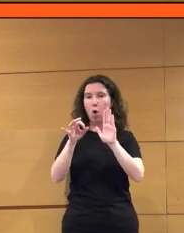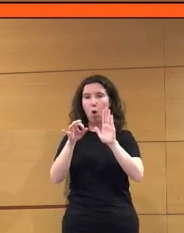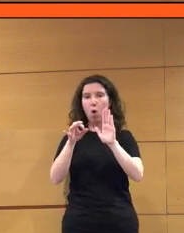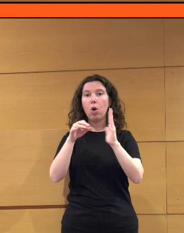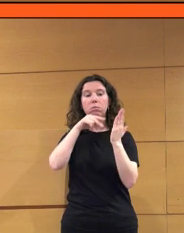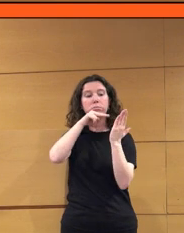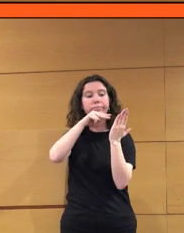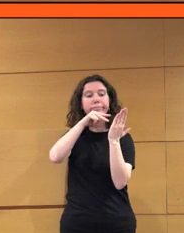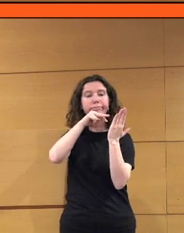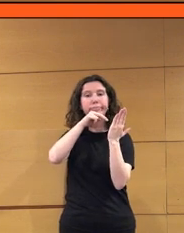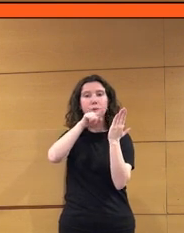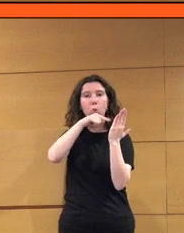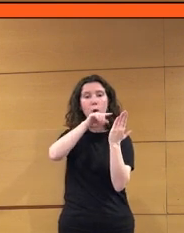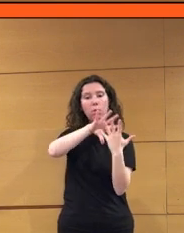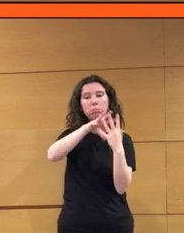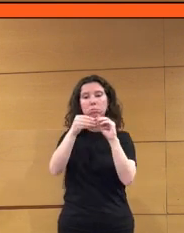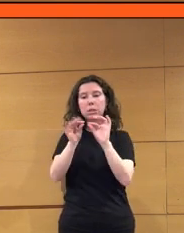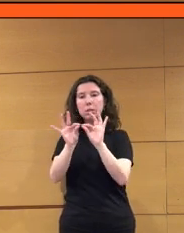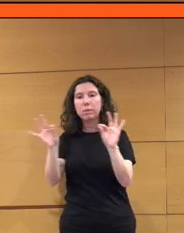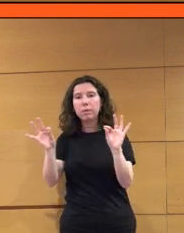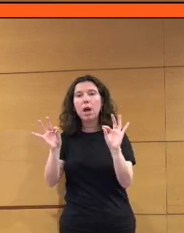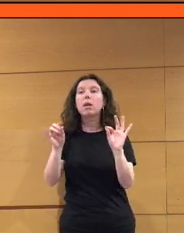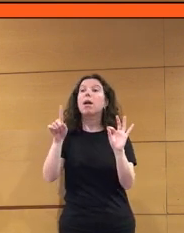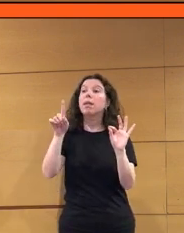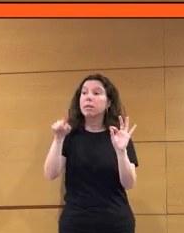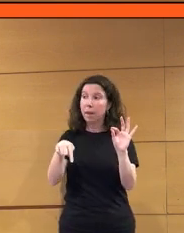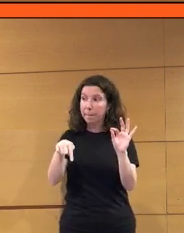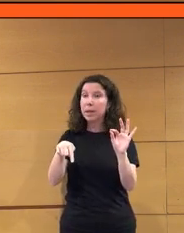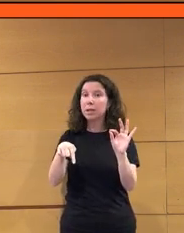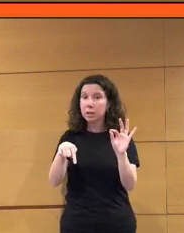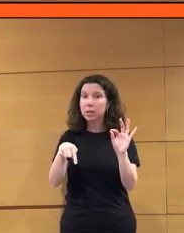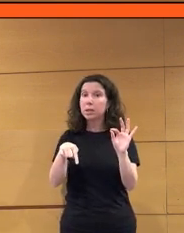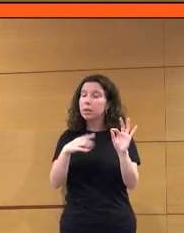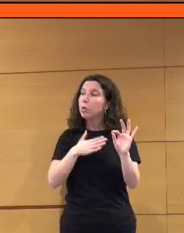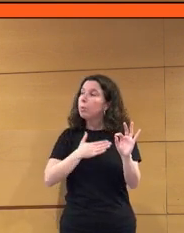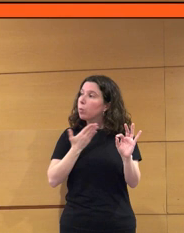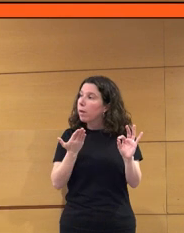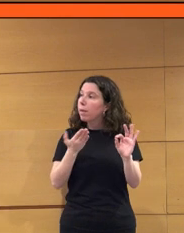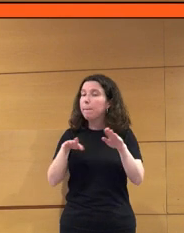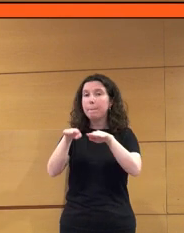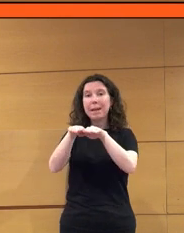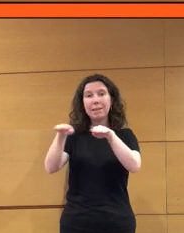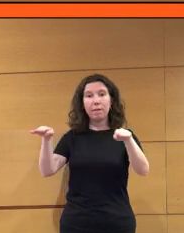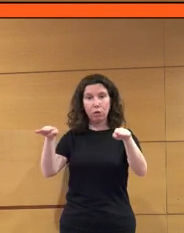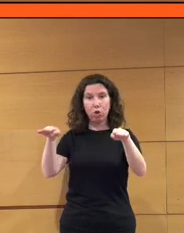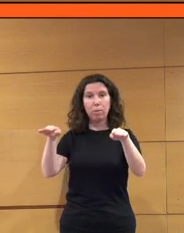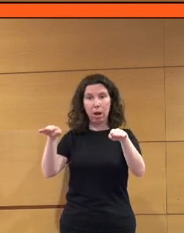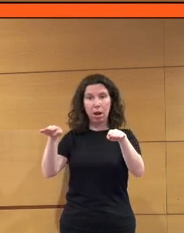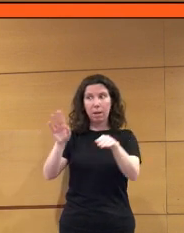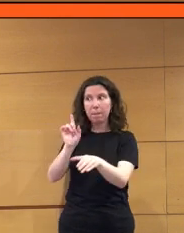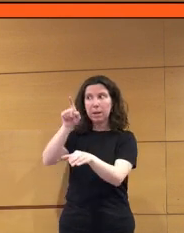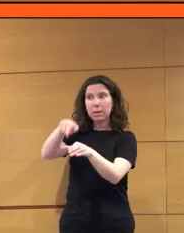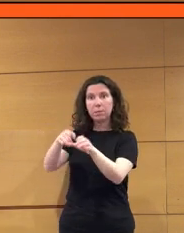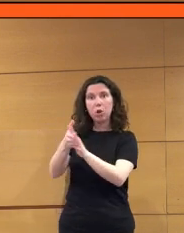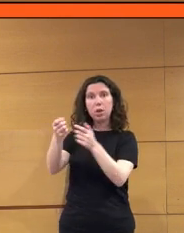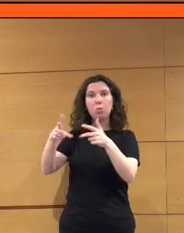luego pedir de simplificarlo. Y también tiene una opción para conectarse con una plataforma de participación democrática, que en este caso